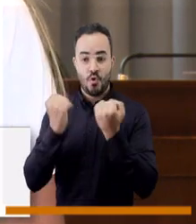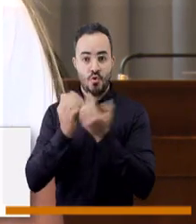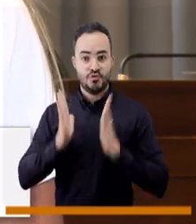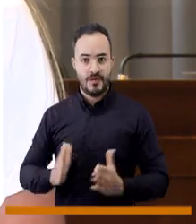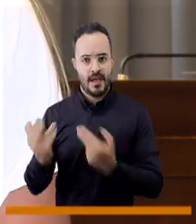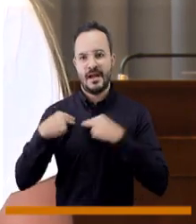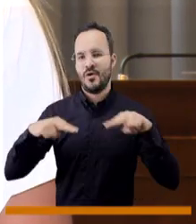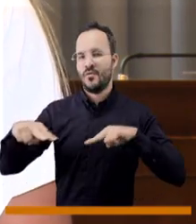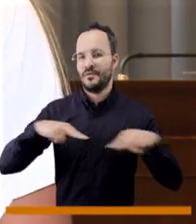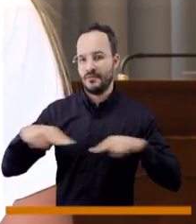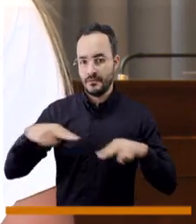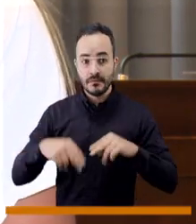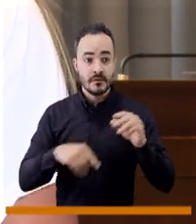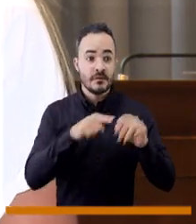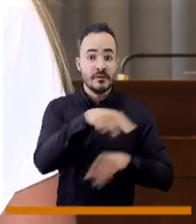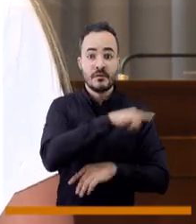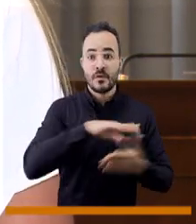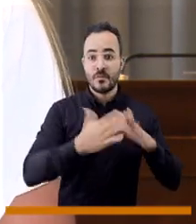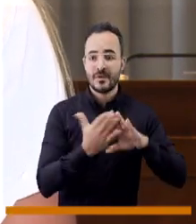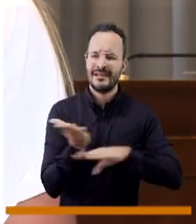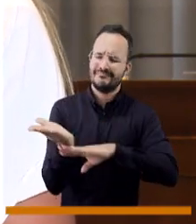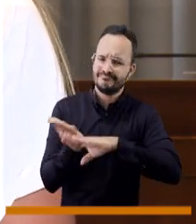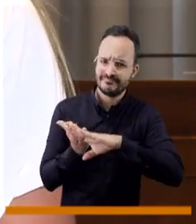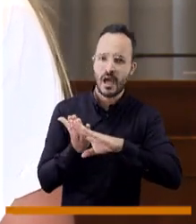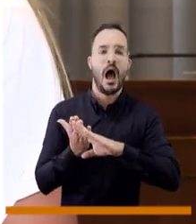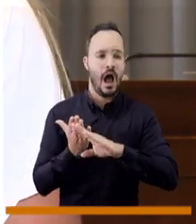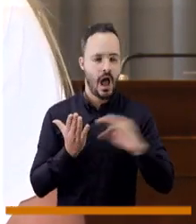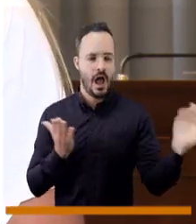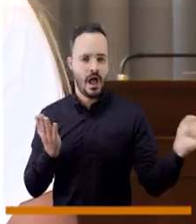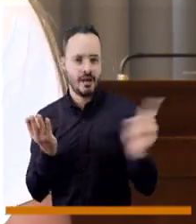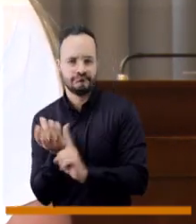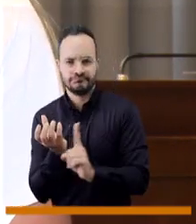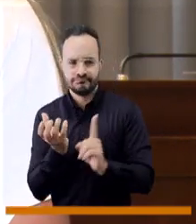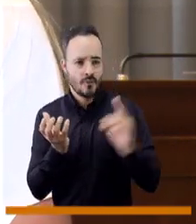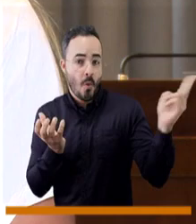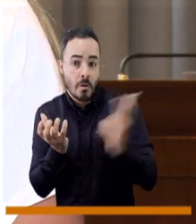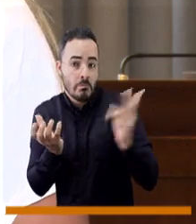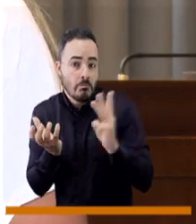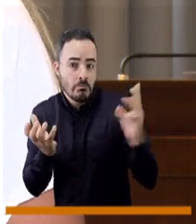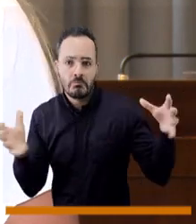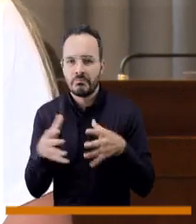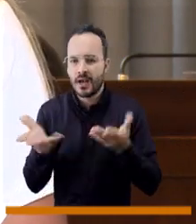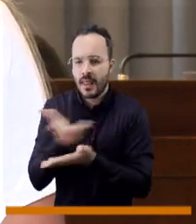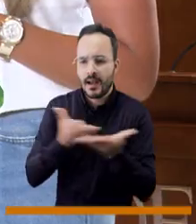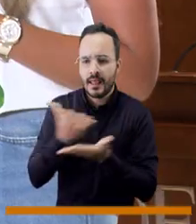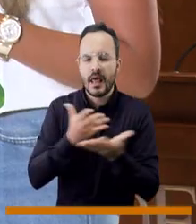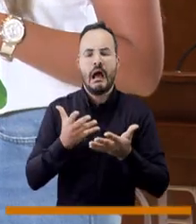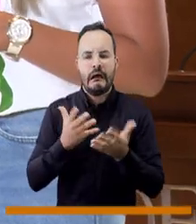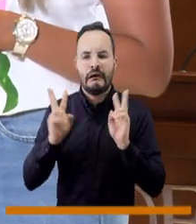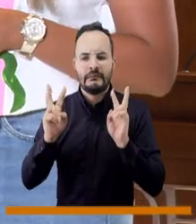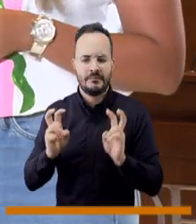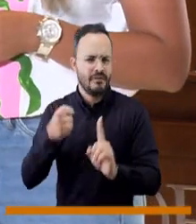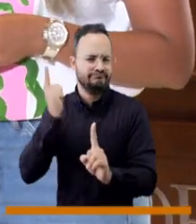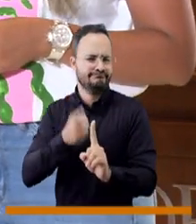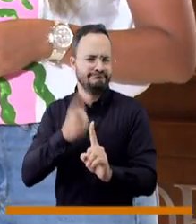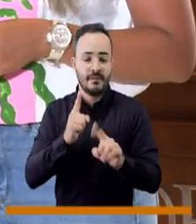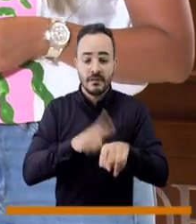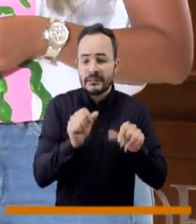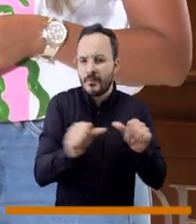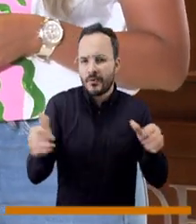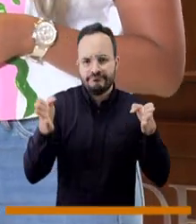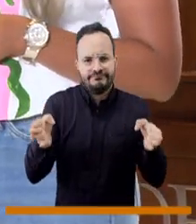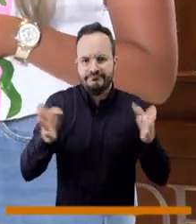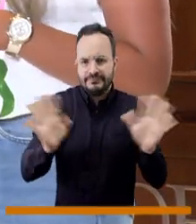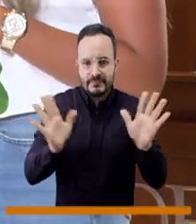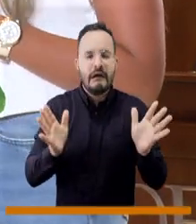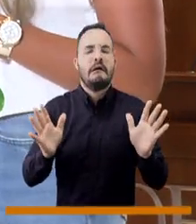de la comunidad con el propósito de analizar o decidir temas específicos en un tiempo estipulado. Concejala y vicepresidenta